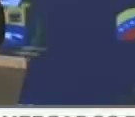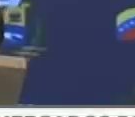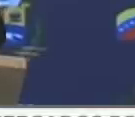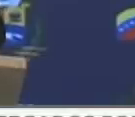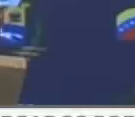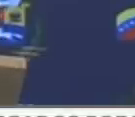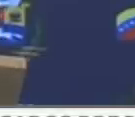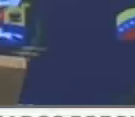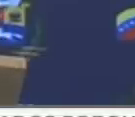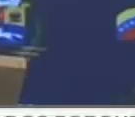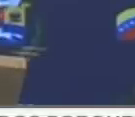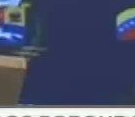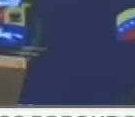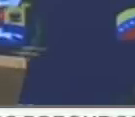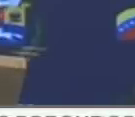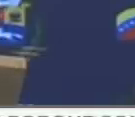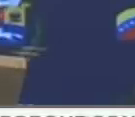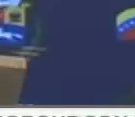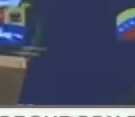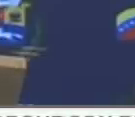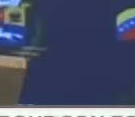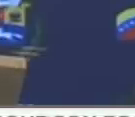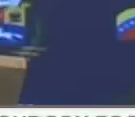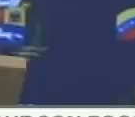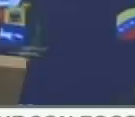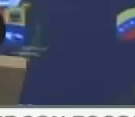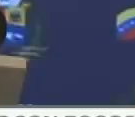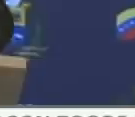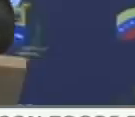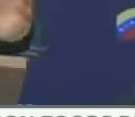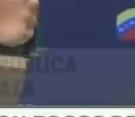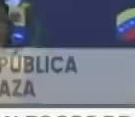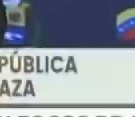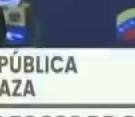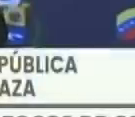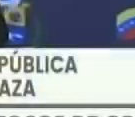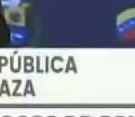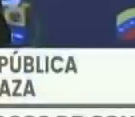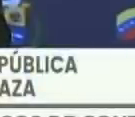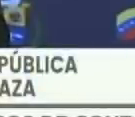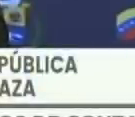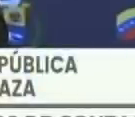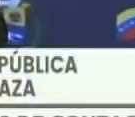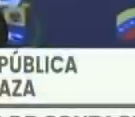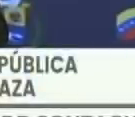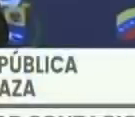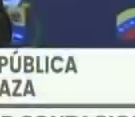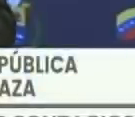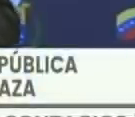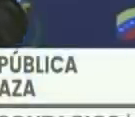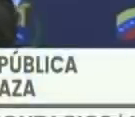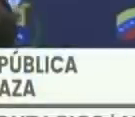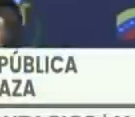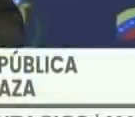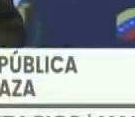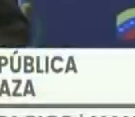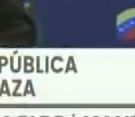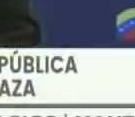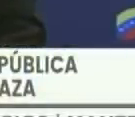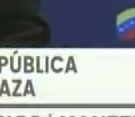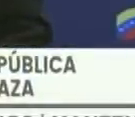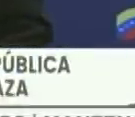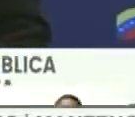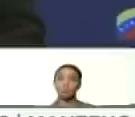con consecuencias en la economía venezolana, toda la economía venezolana, y en la